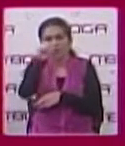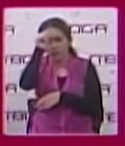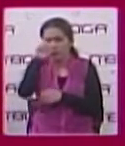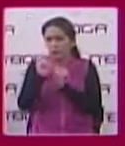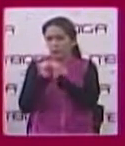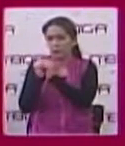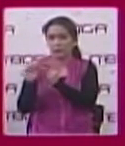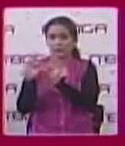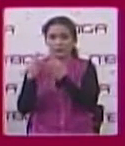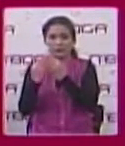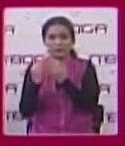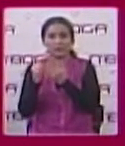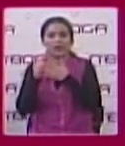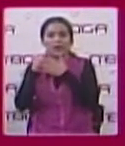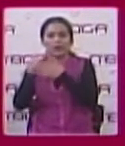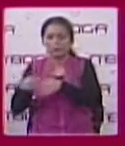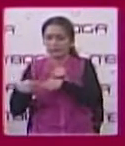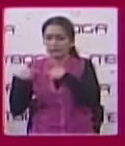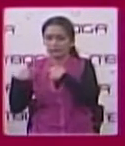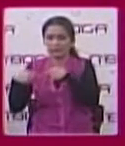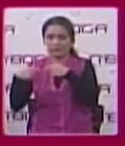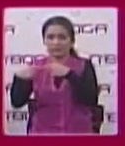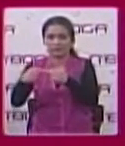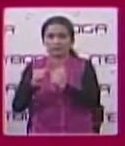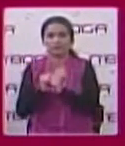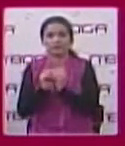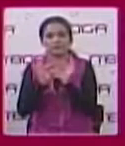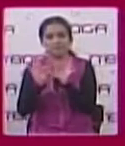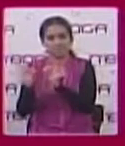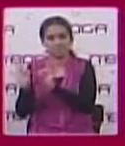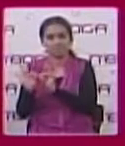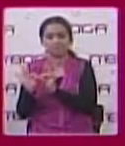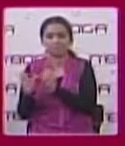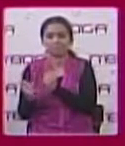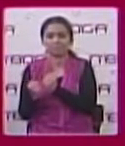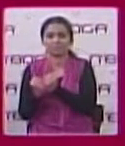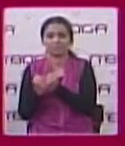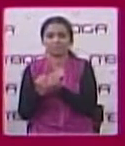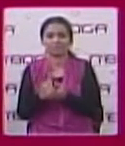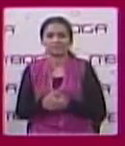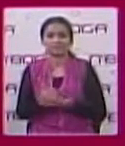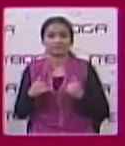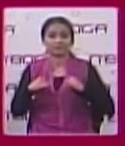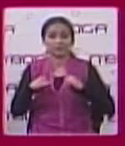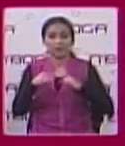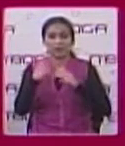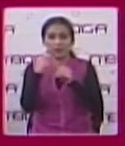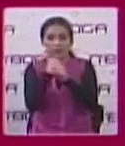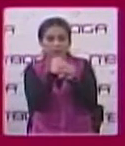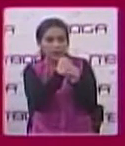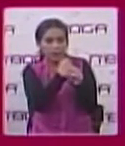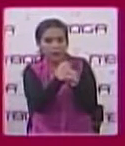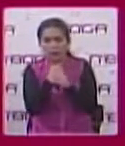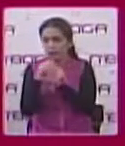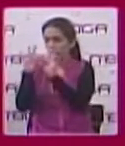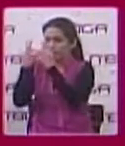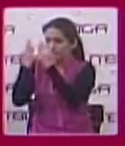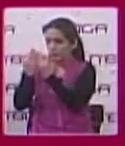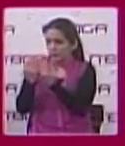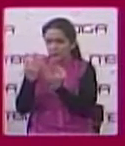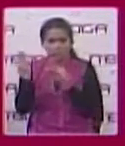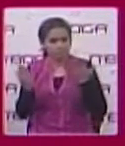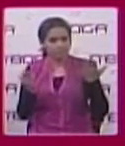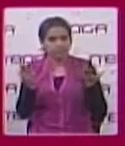tener estas rutinas, esta red de apoyo que te apoye para tener este balance entre tu vida profesional y tu